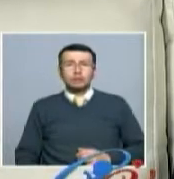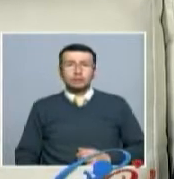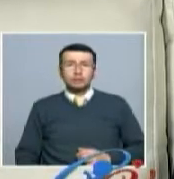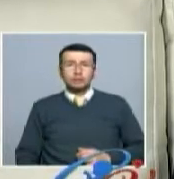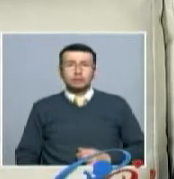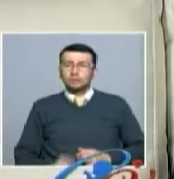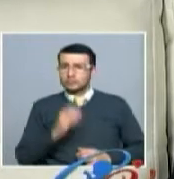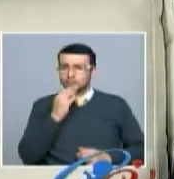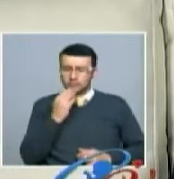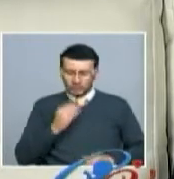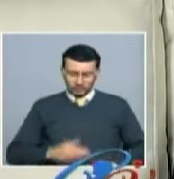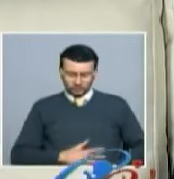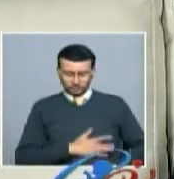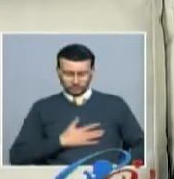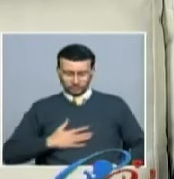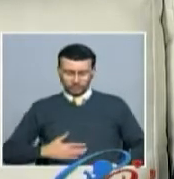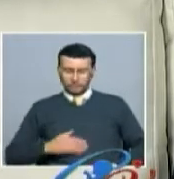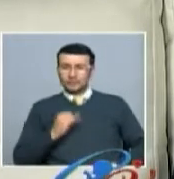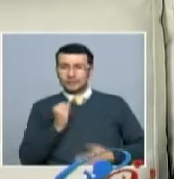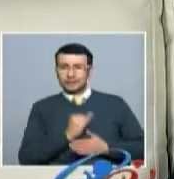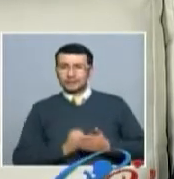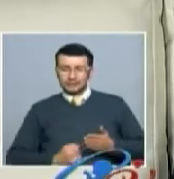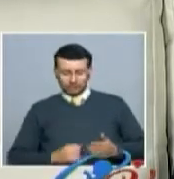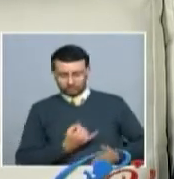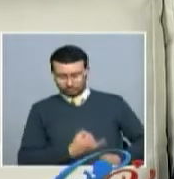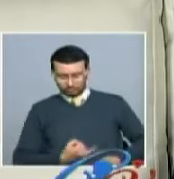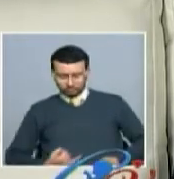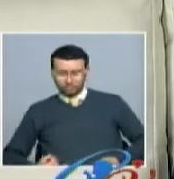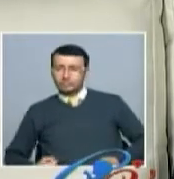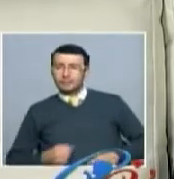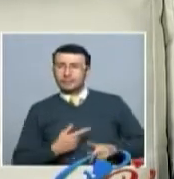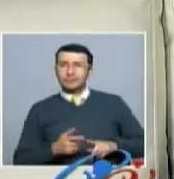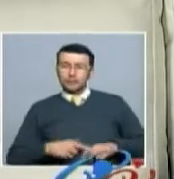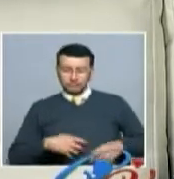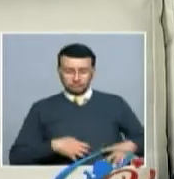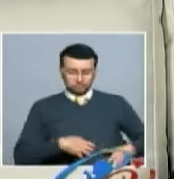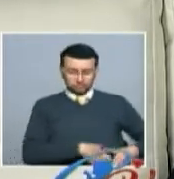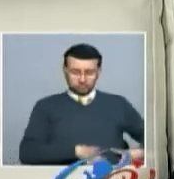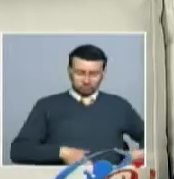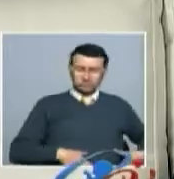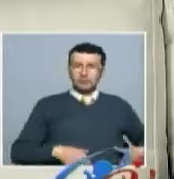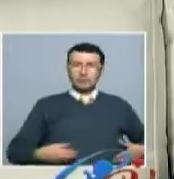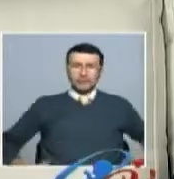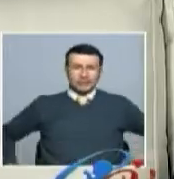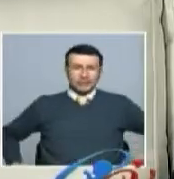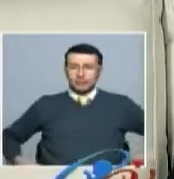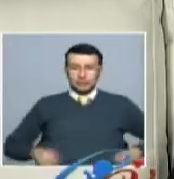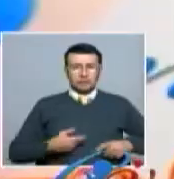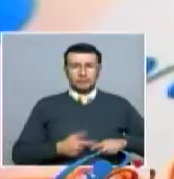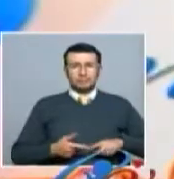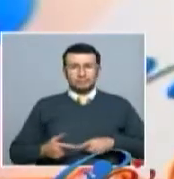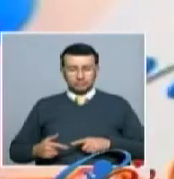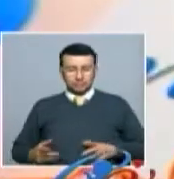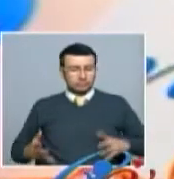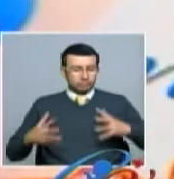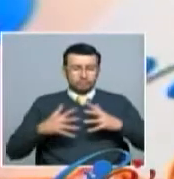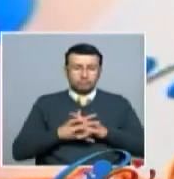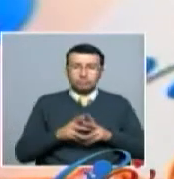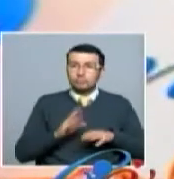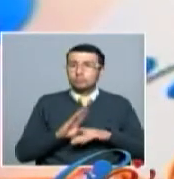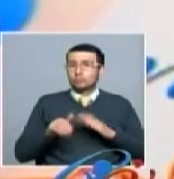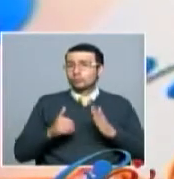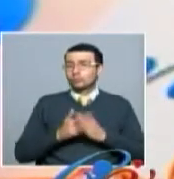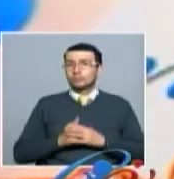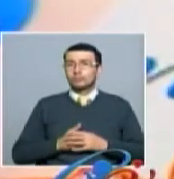sea, las vísceras que componen los distintos órganos en las cavidades torácica, abdominal y pelviana. En